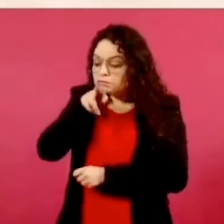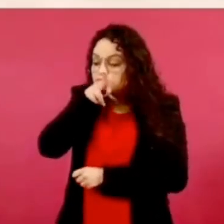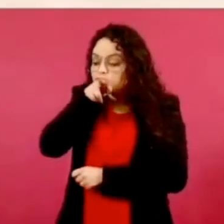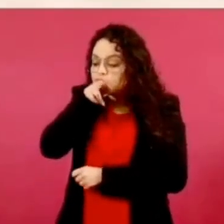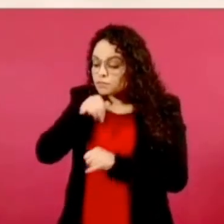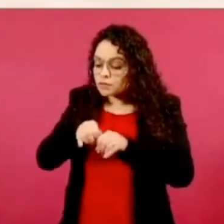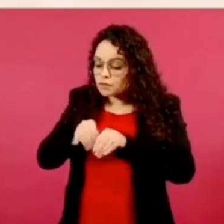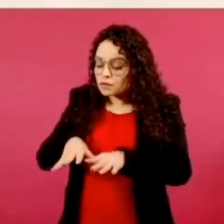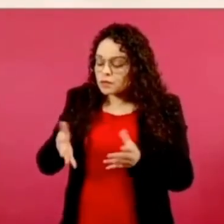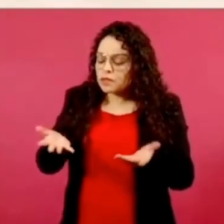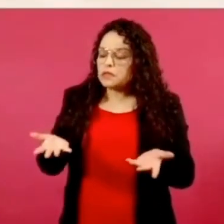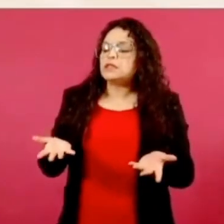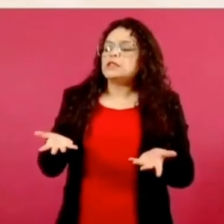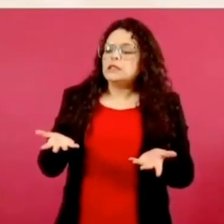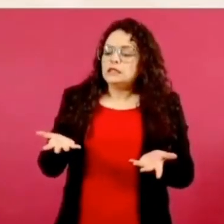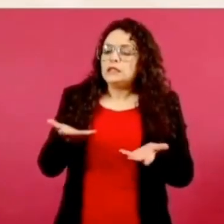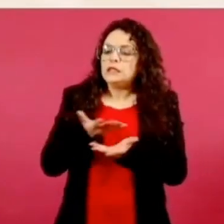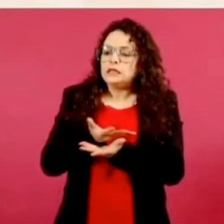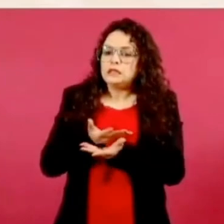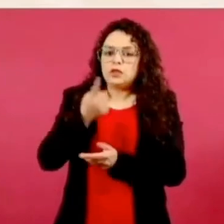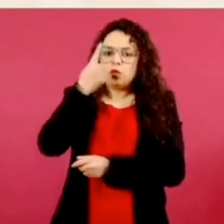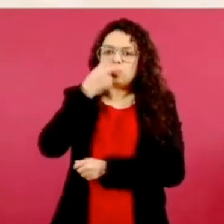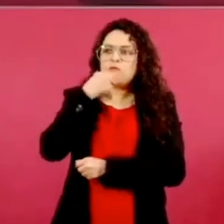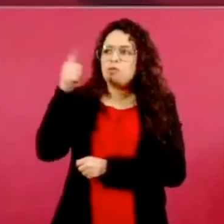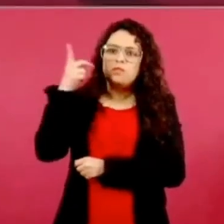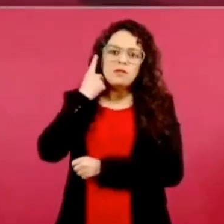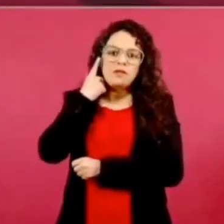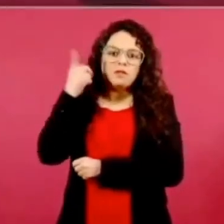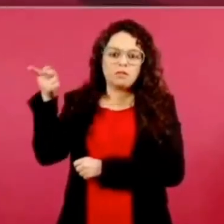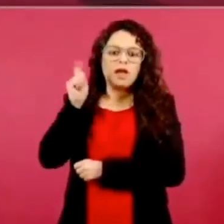un diputado del Partido Republicano, tejano,